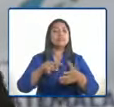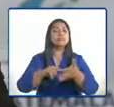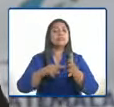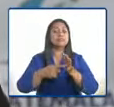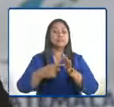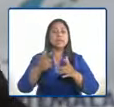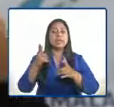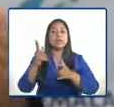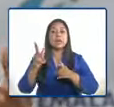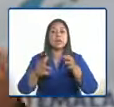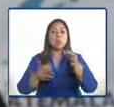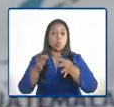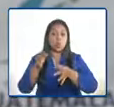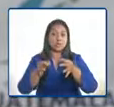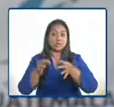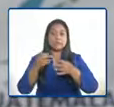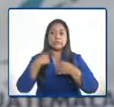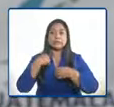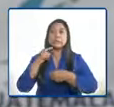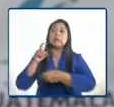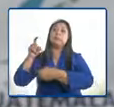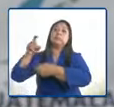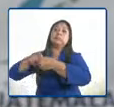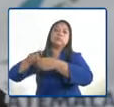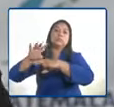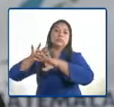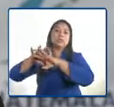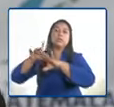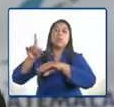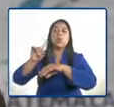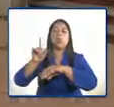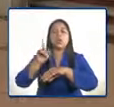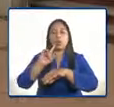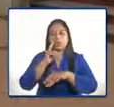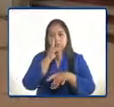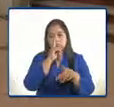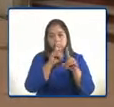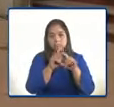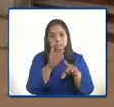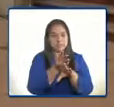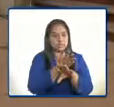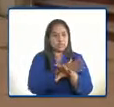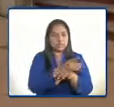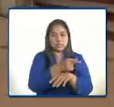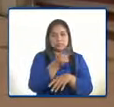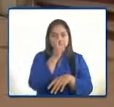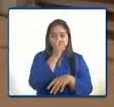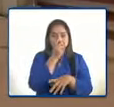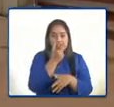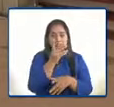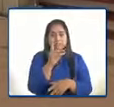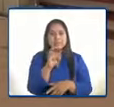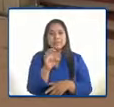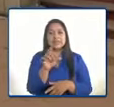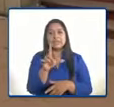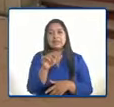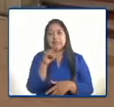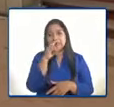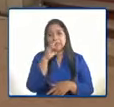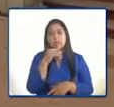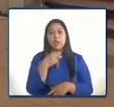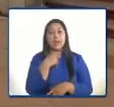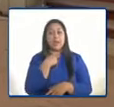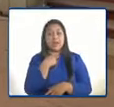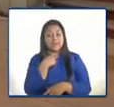tengan la opción de no mandar a privación de libertad a los adolescentes que no han cometido un delito grave. Por lo